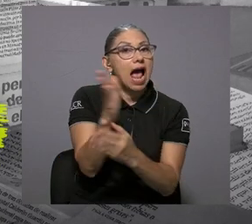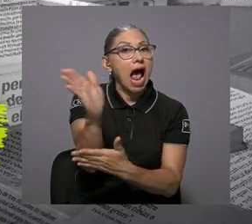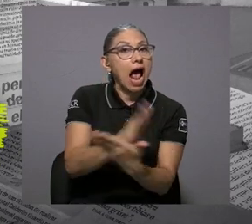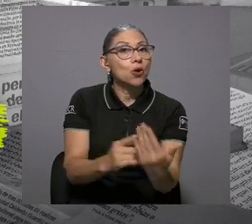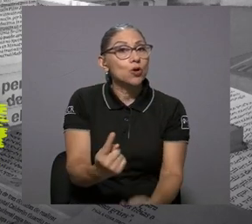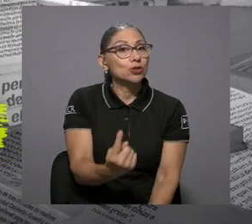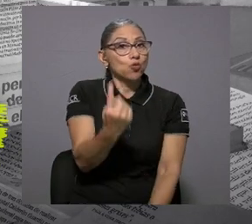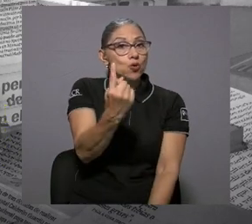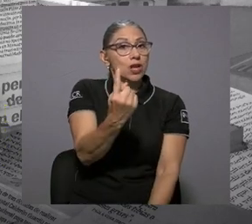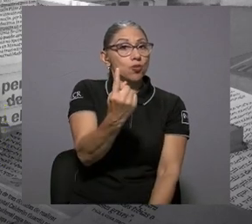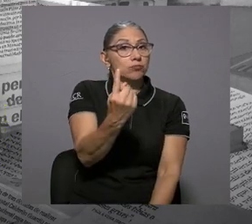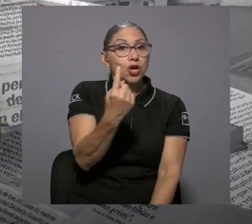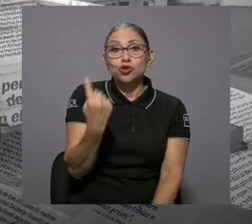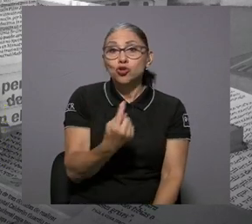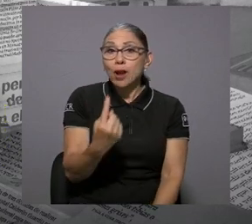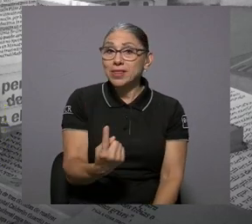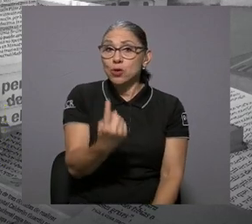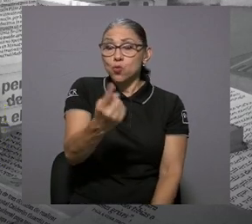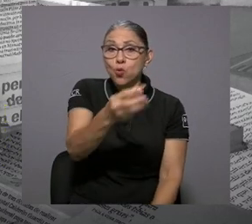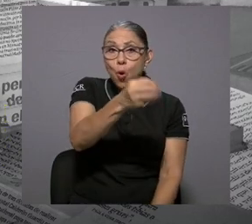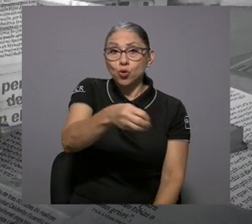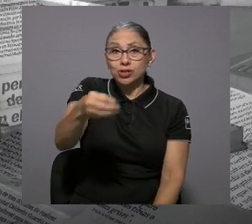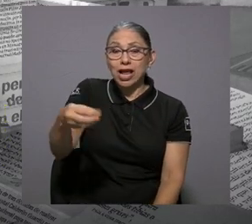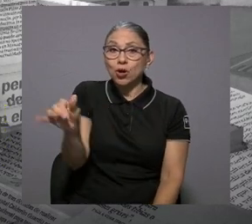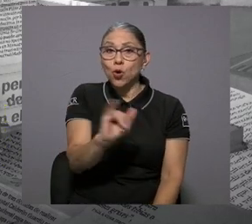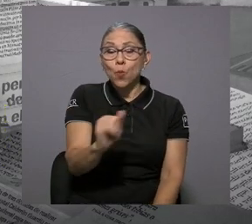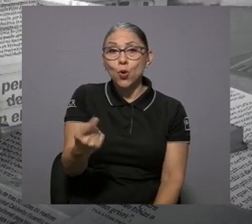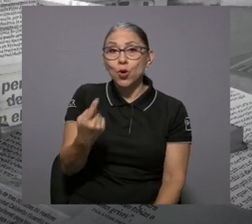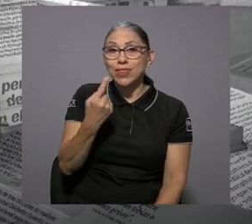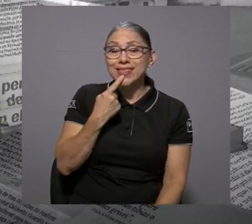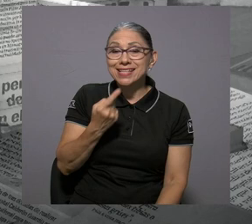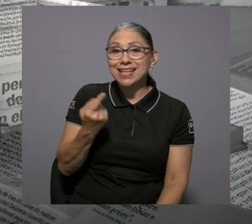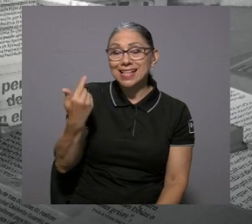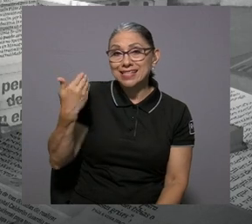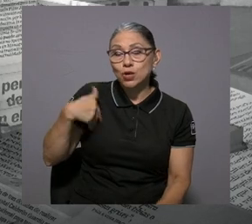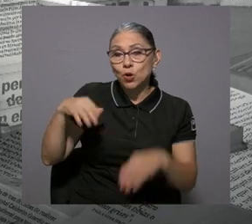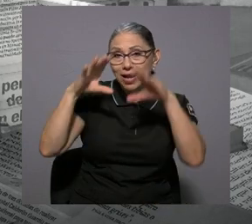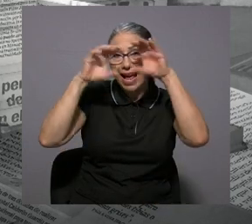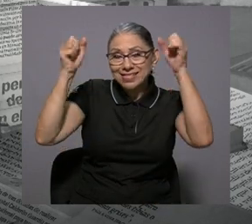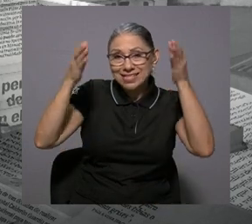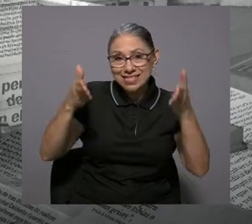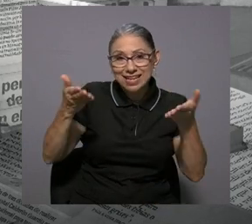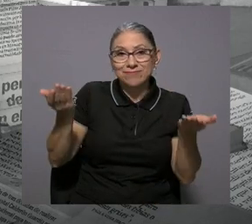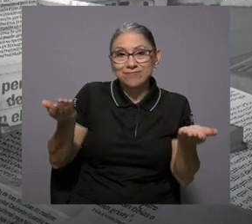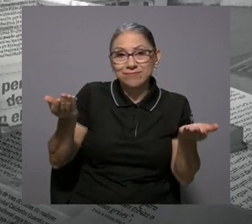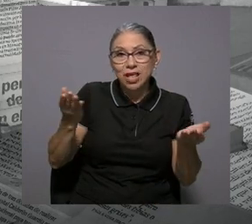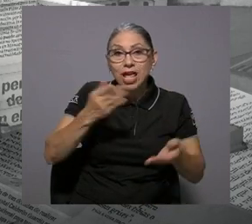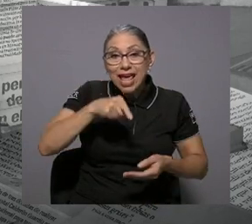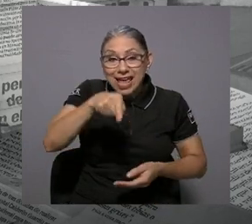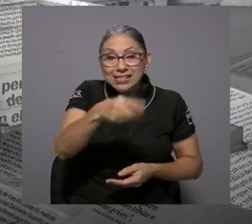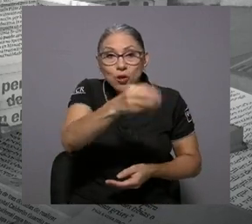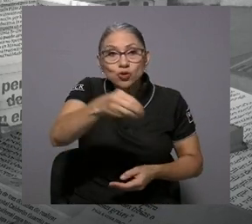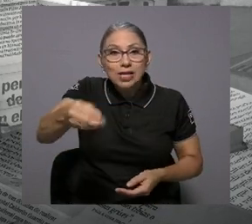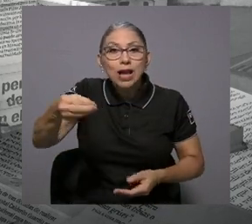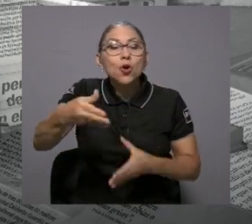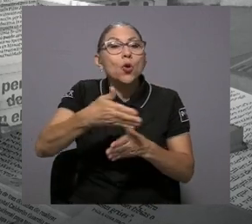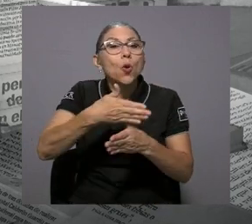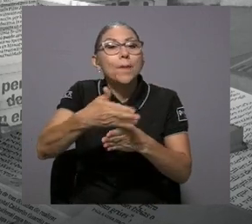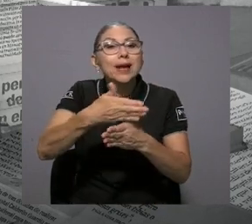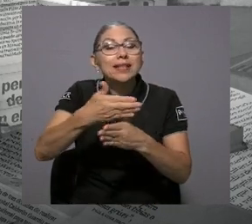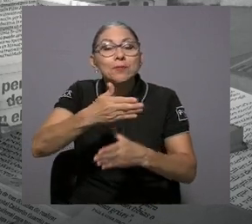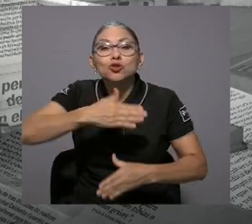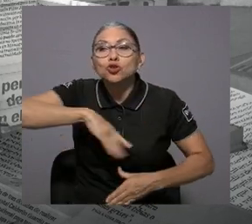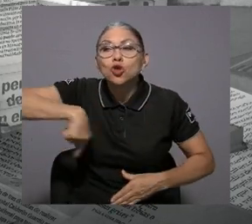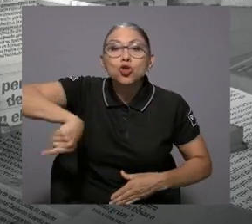solo océano, como bien lo dice aquí el señor canciller, que compartimos todos y que necesitamos